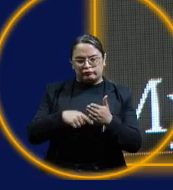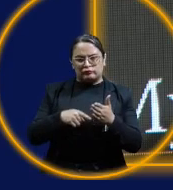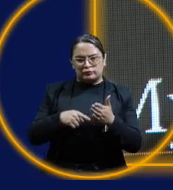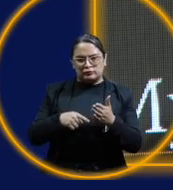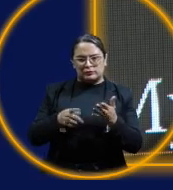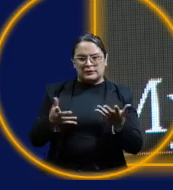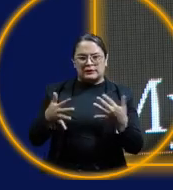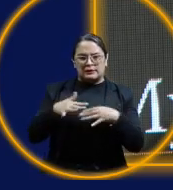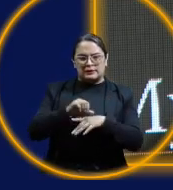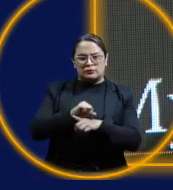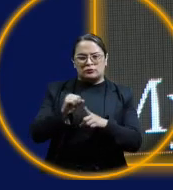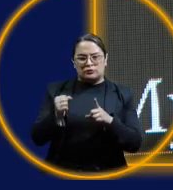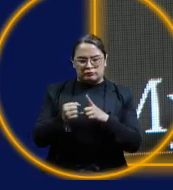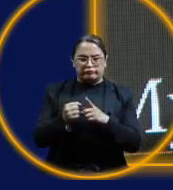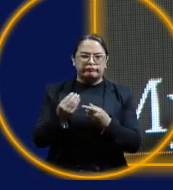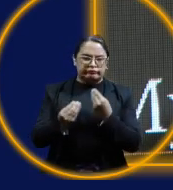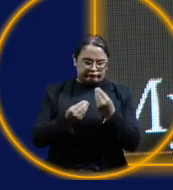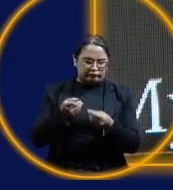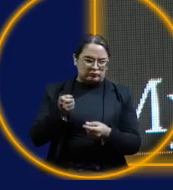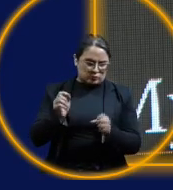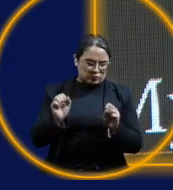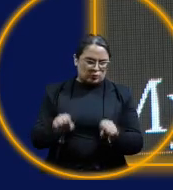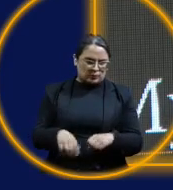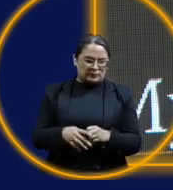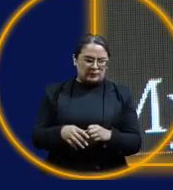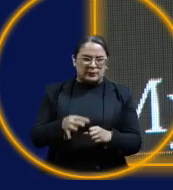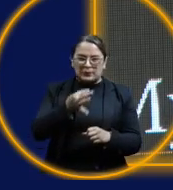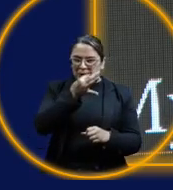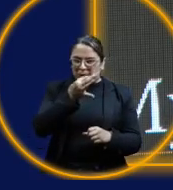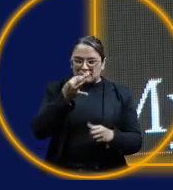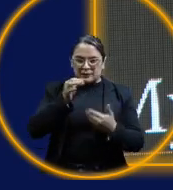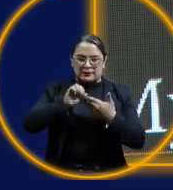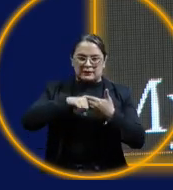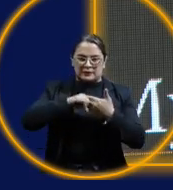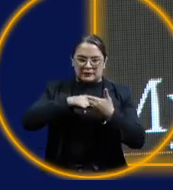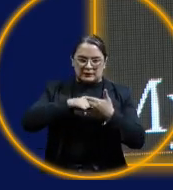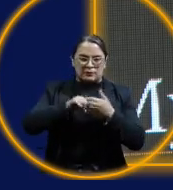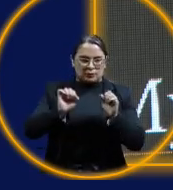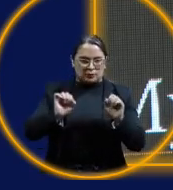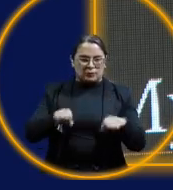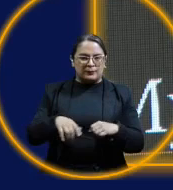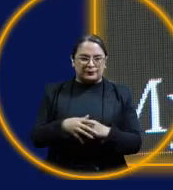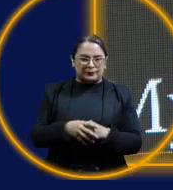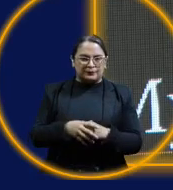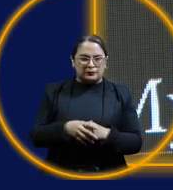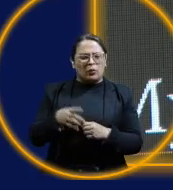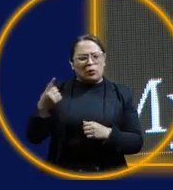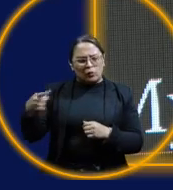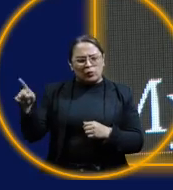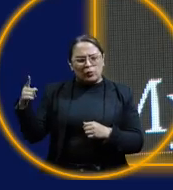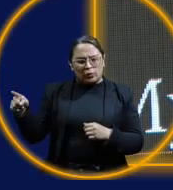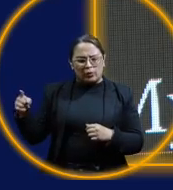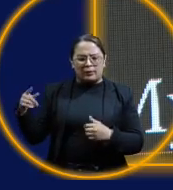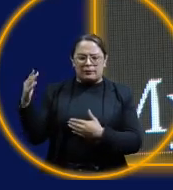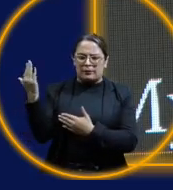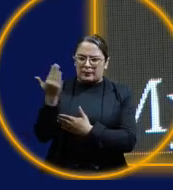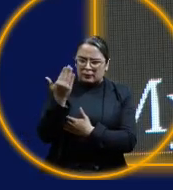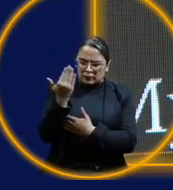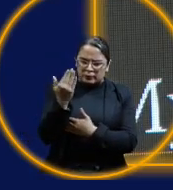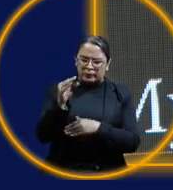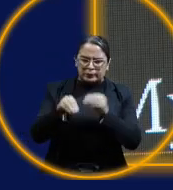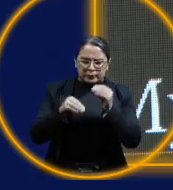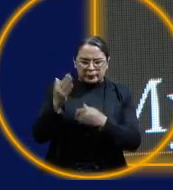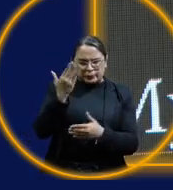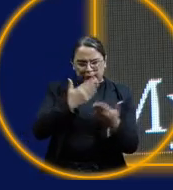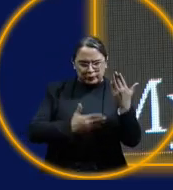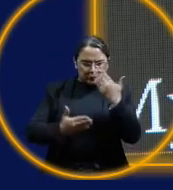en las redes sociales y eso fue lo que él hizo en su cuenta de Instagram y hizo estas películas experimentales que solamente